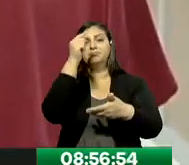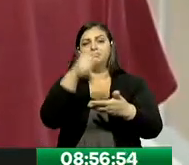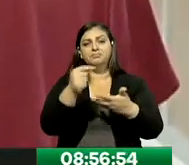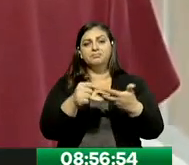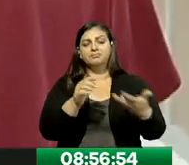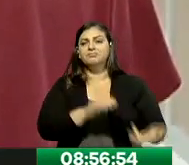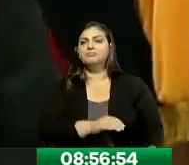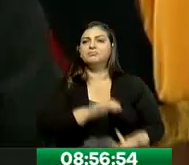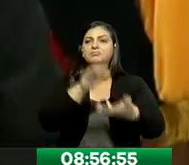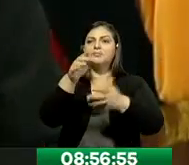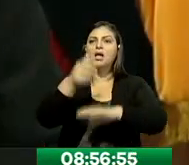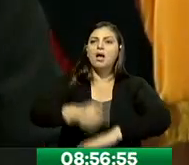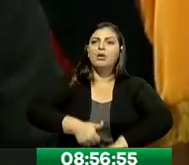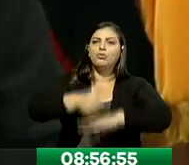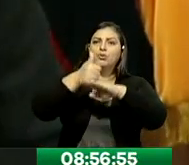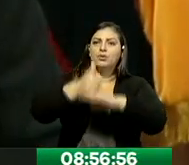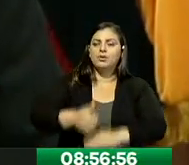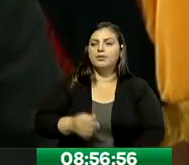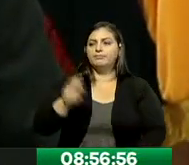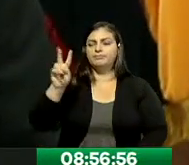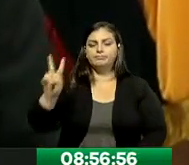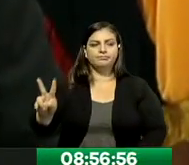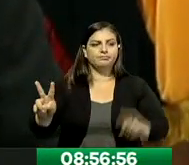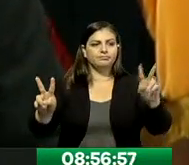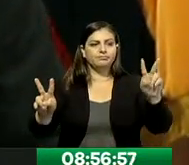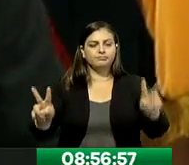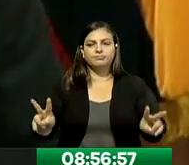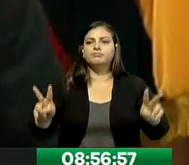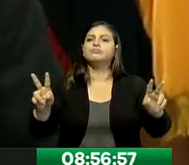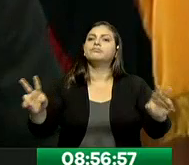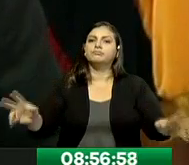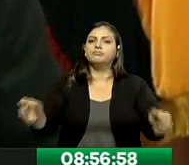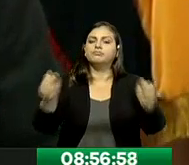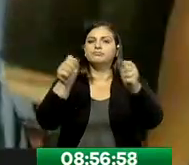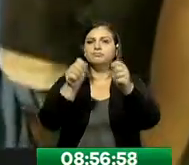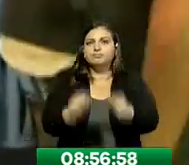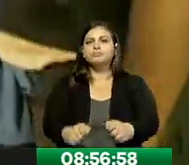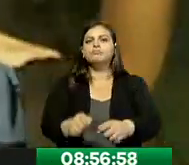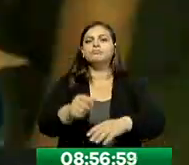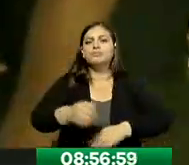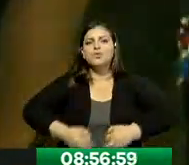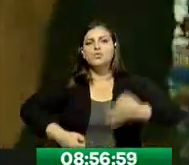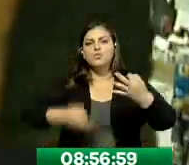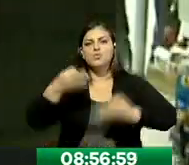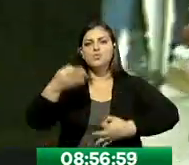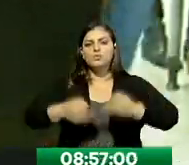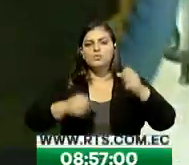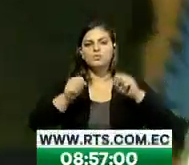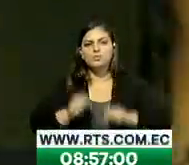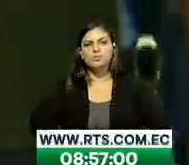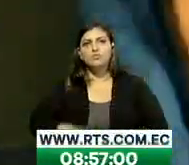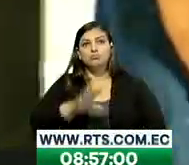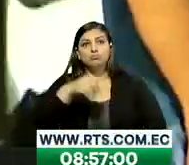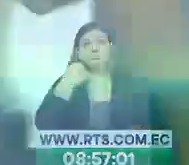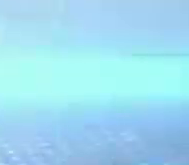los involucrados. Estaríamos en la mediana escala, que tendría una pena de 3 a 5 años. Informó Adriana Peralta.